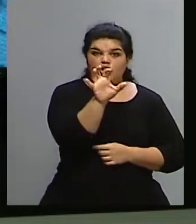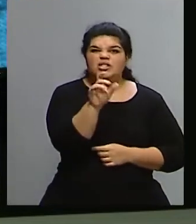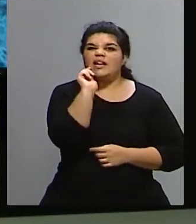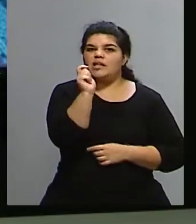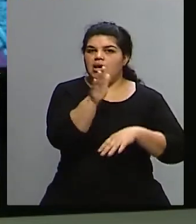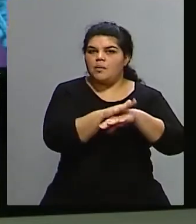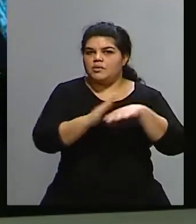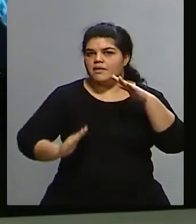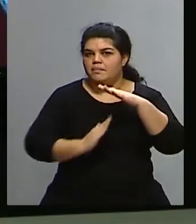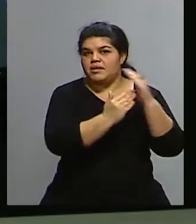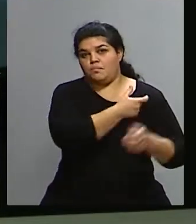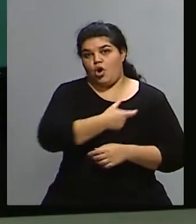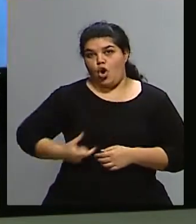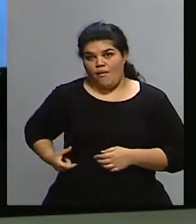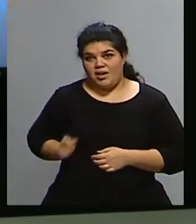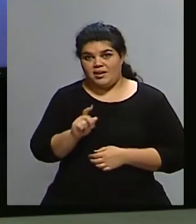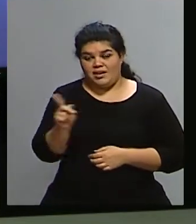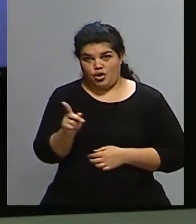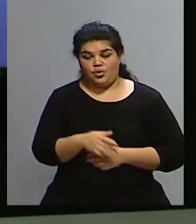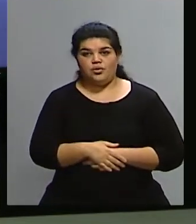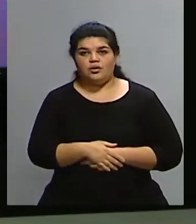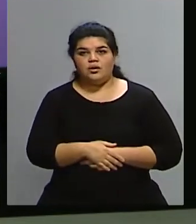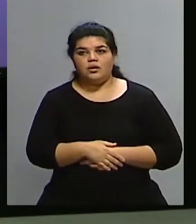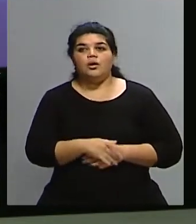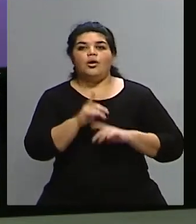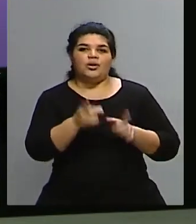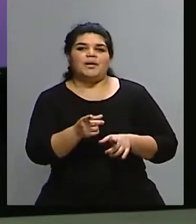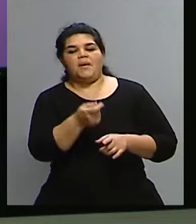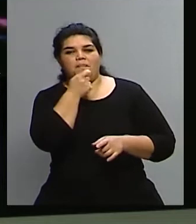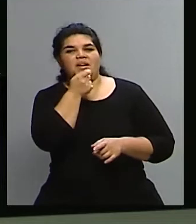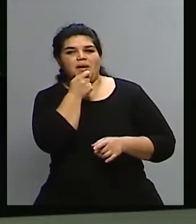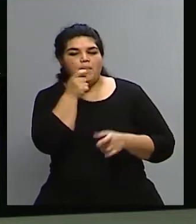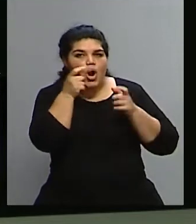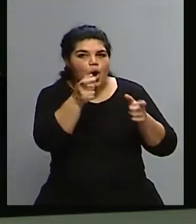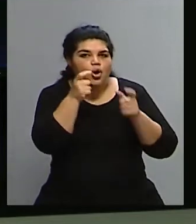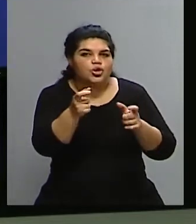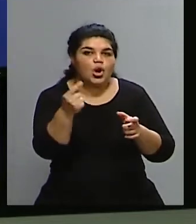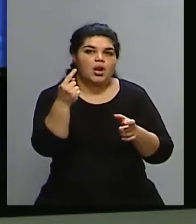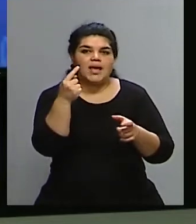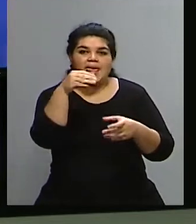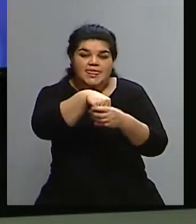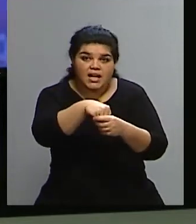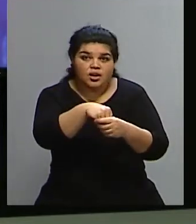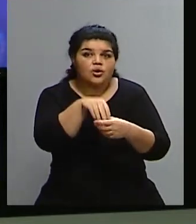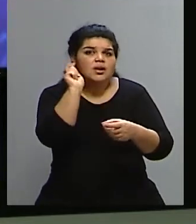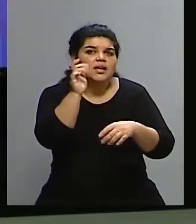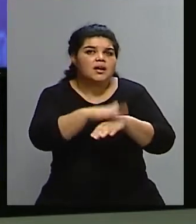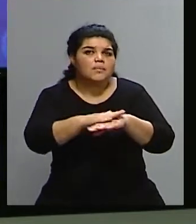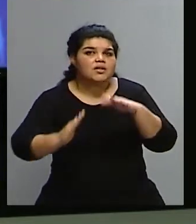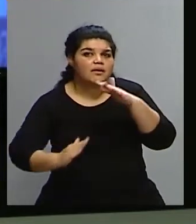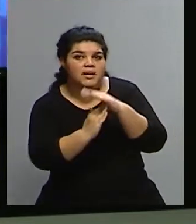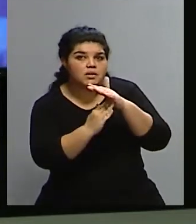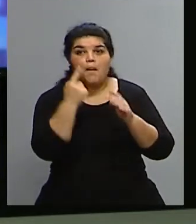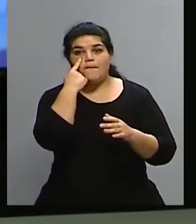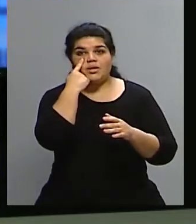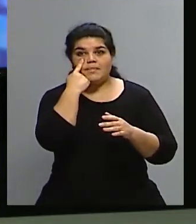directamente del gobernador, así está diseñado, o la Auditoría Interna Municipal dependería directamente del intendente. En cambio, el órgano de control externo está fuera